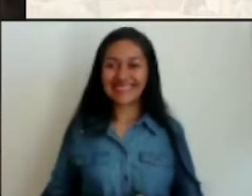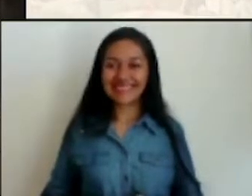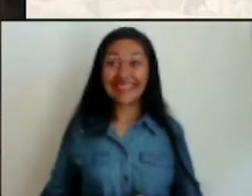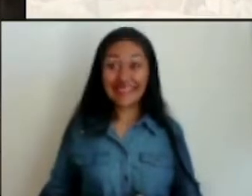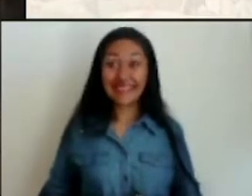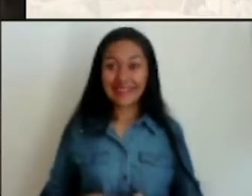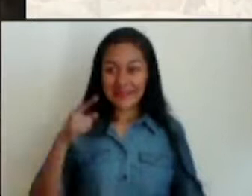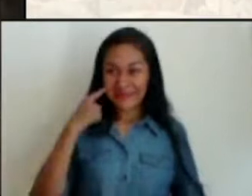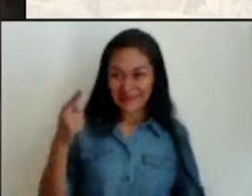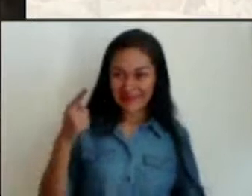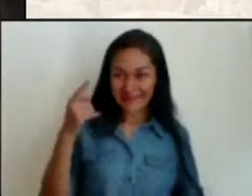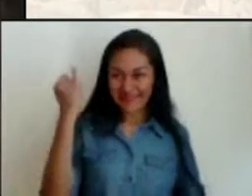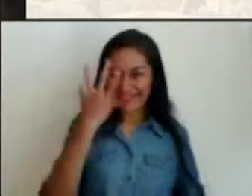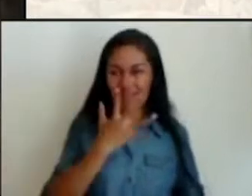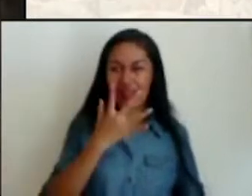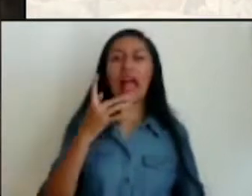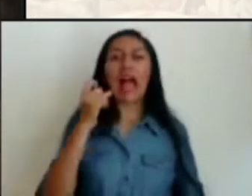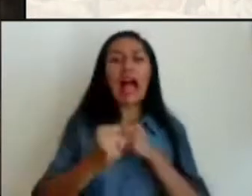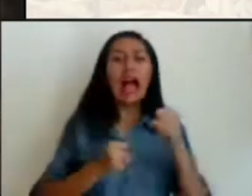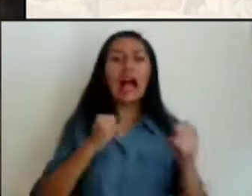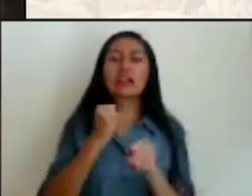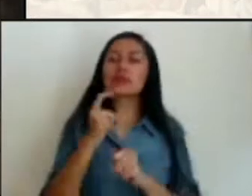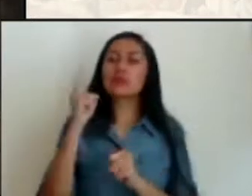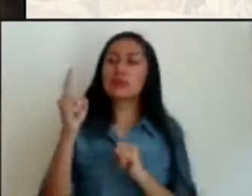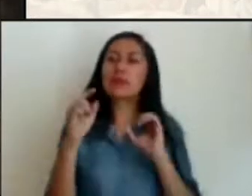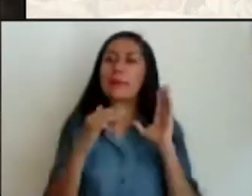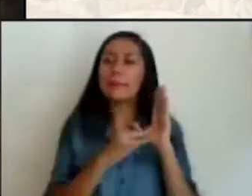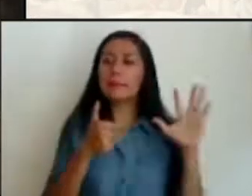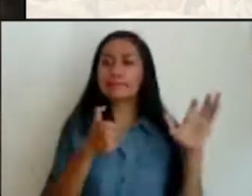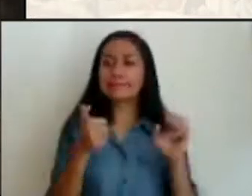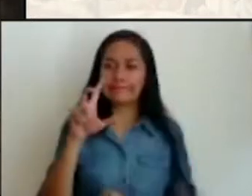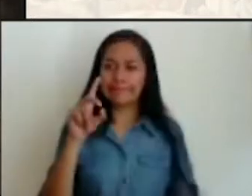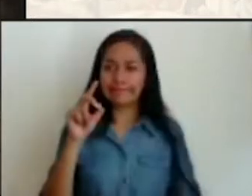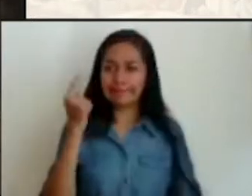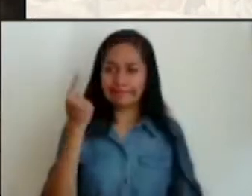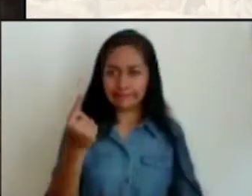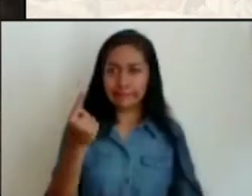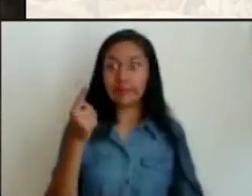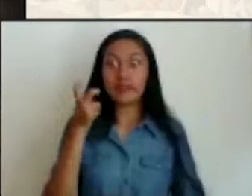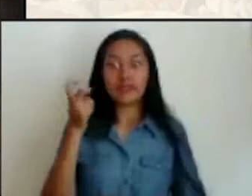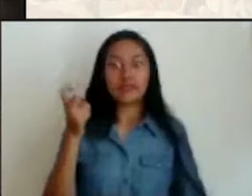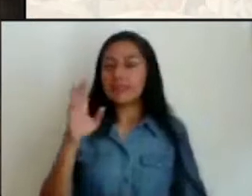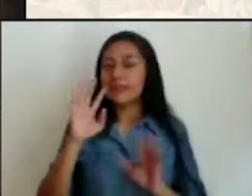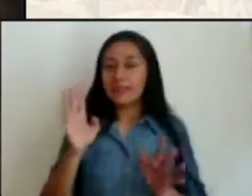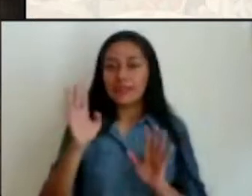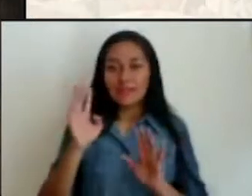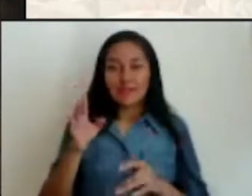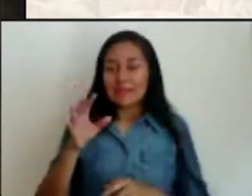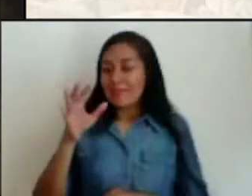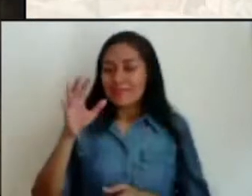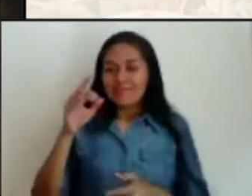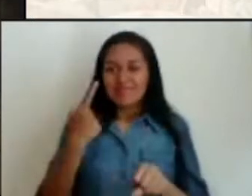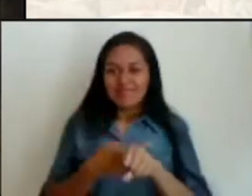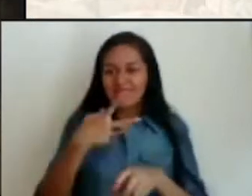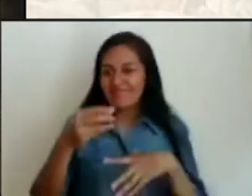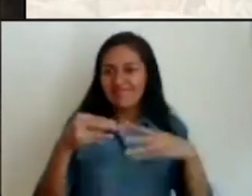che è del 1631 e sta commemorando il fin dell'epidemia, che è soggetto anche della medaglia anteriore, sta...